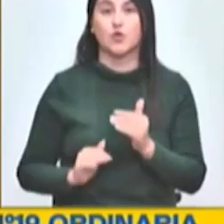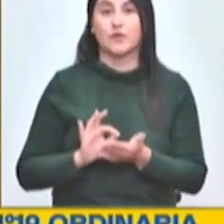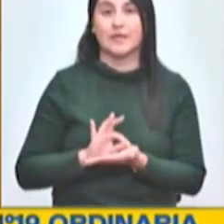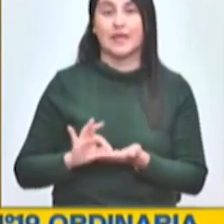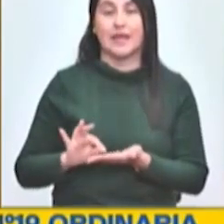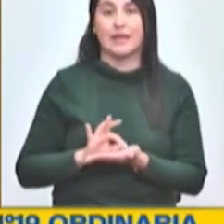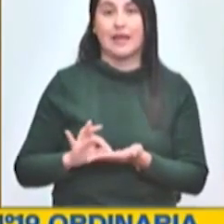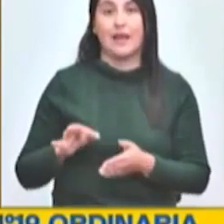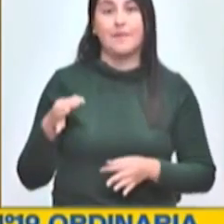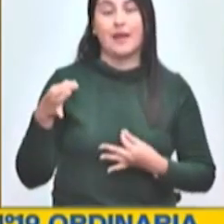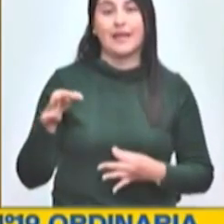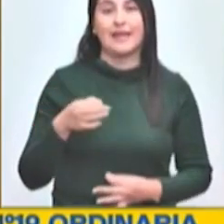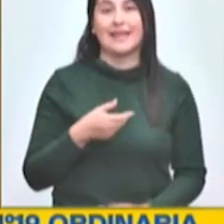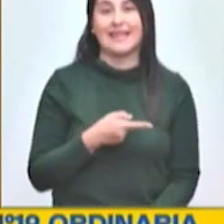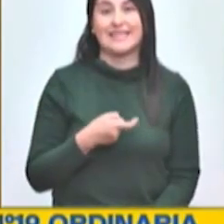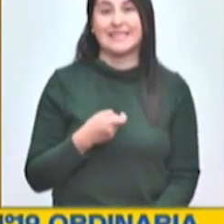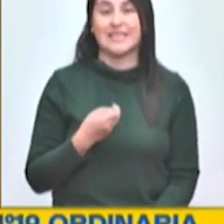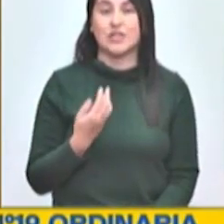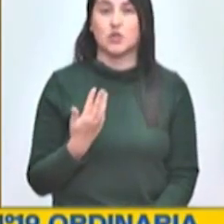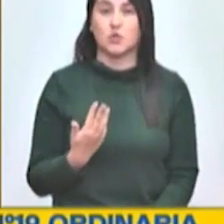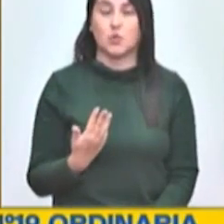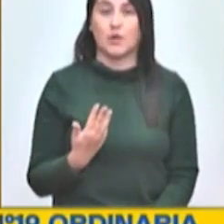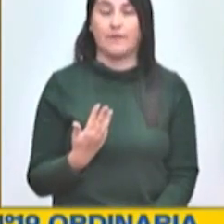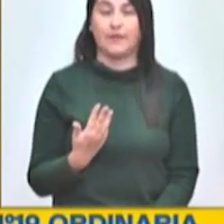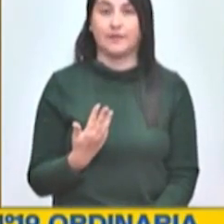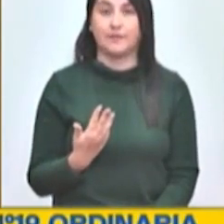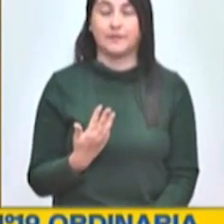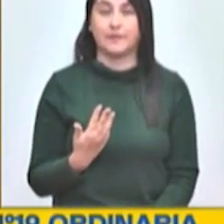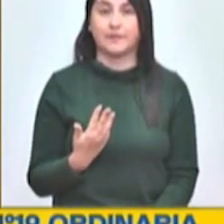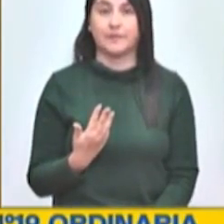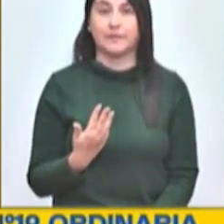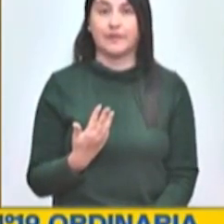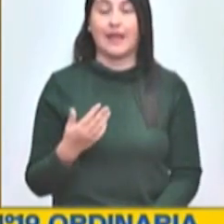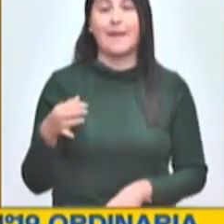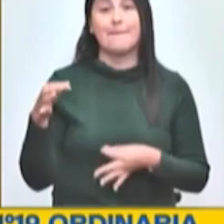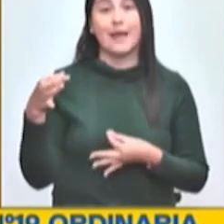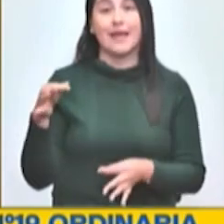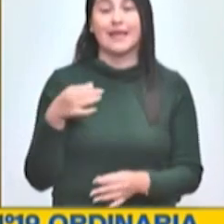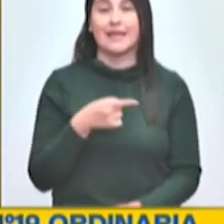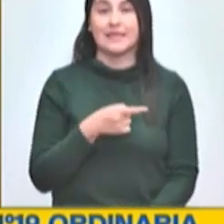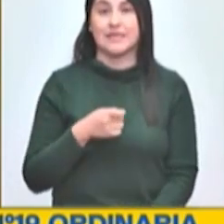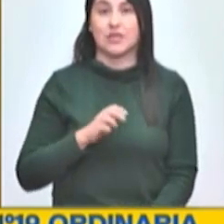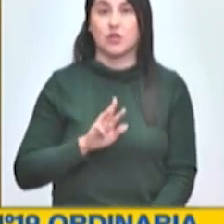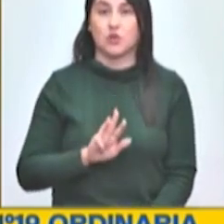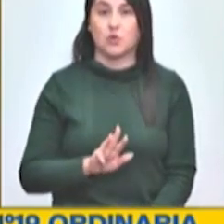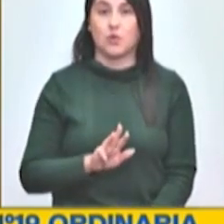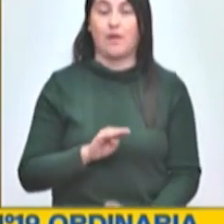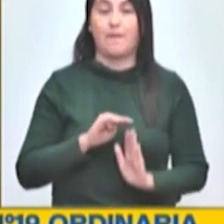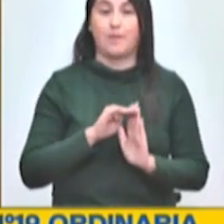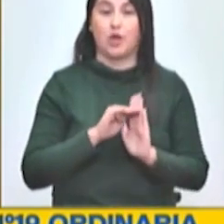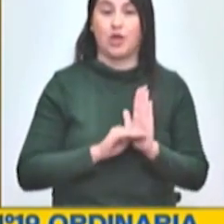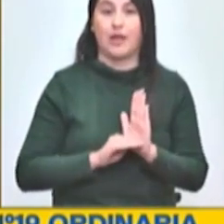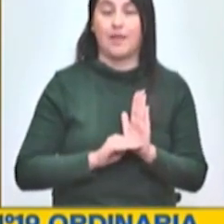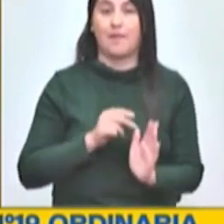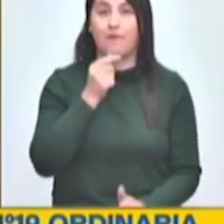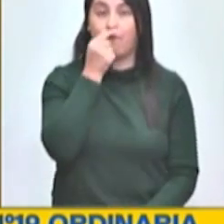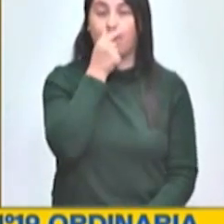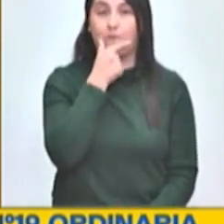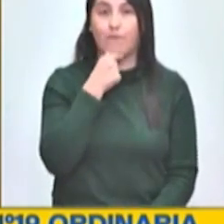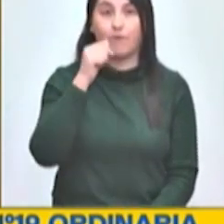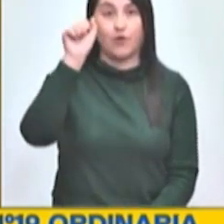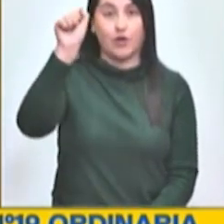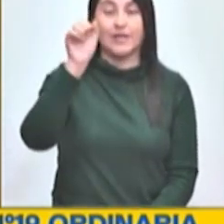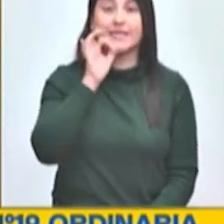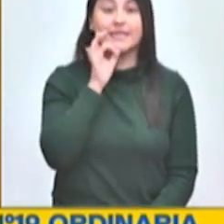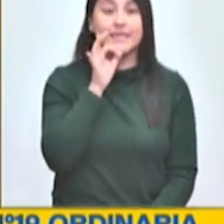en la página 109 presidente en la página 109 del programa de borish señala